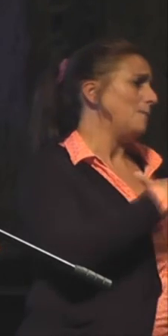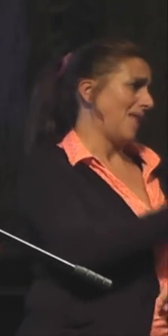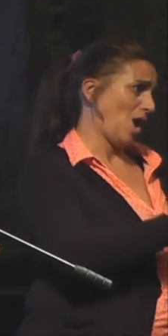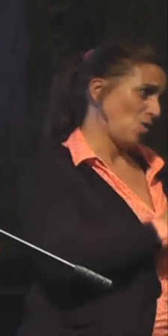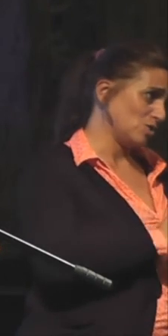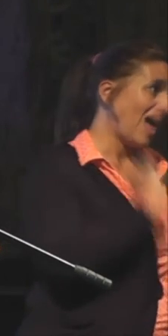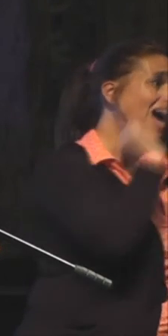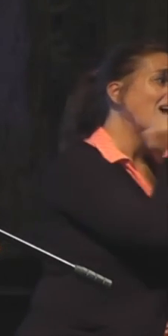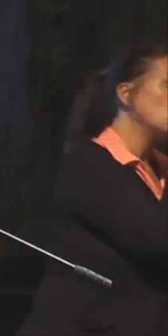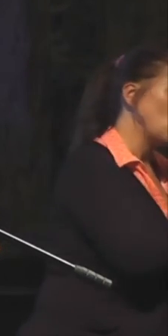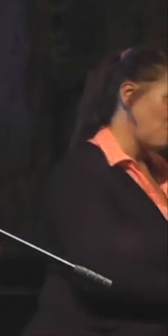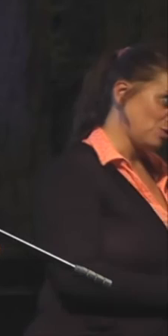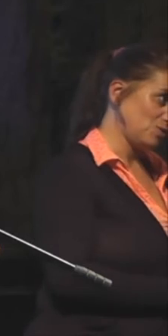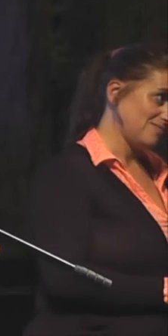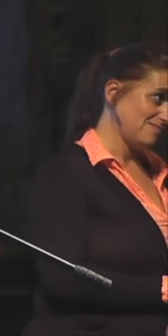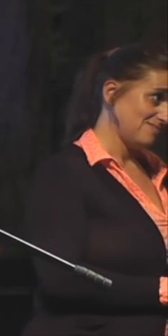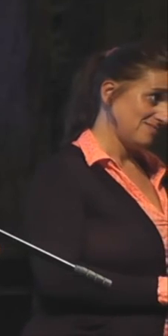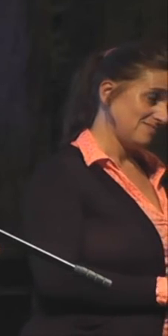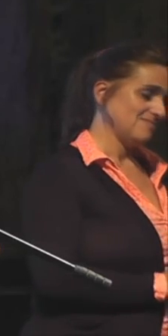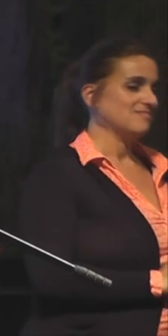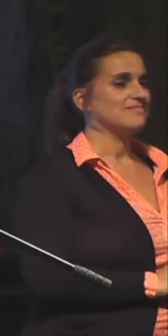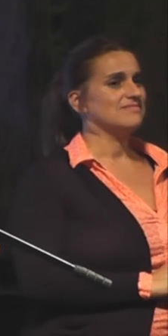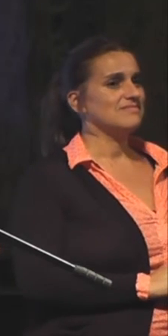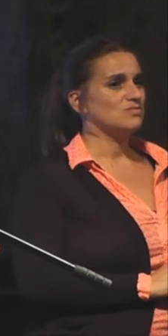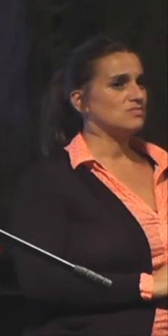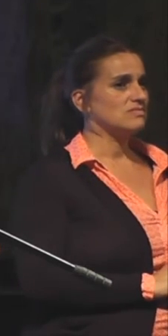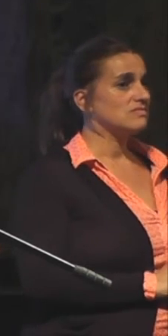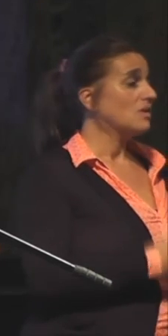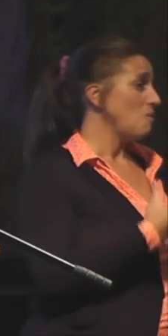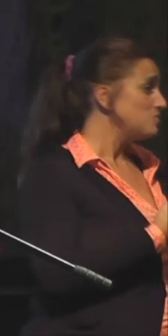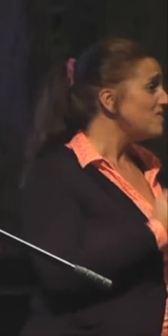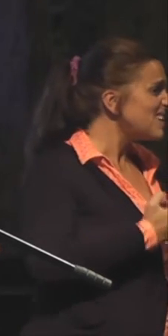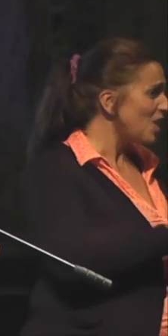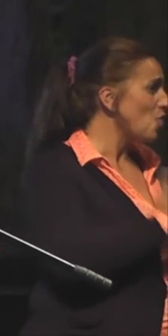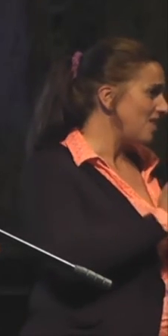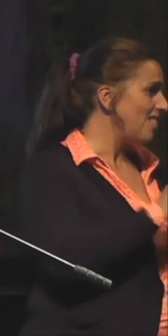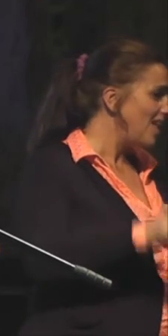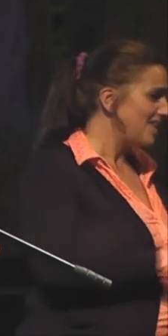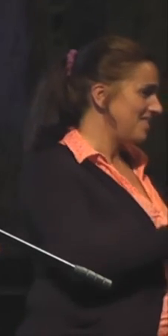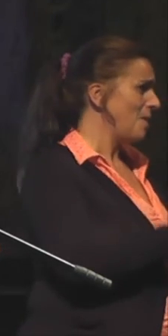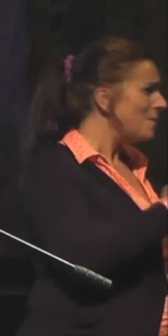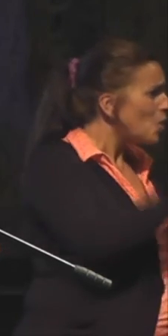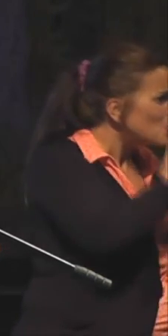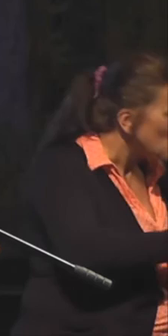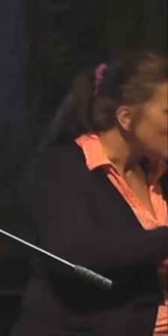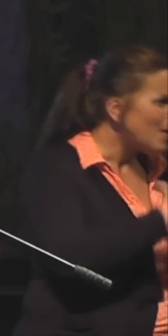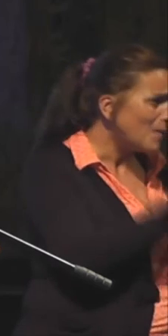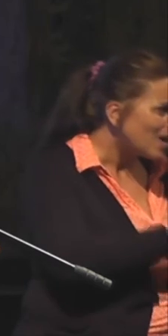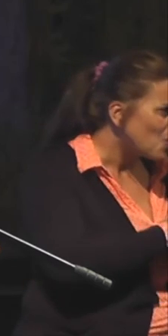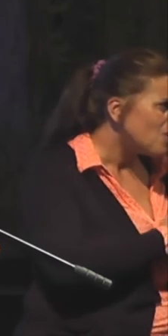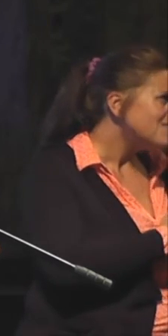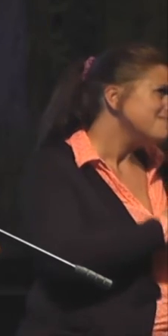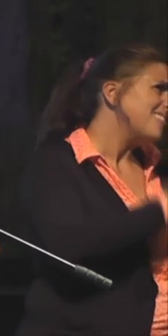anónimos los que fallaron a la cita muchas veces fueron los dirigentes pero la historia del partido nacional es una historia de